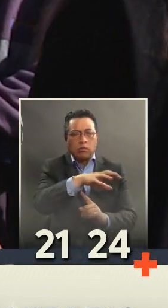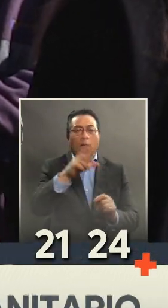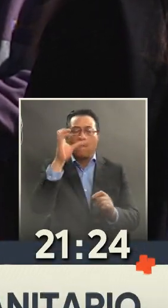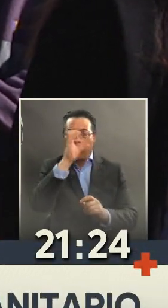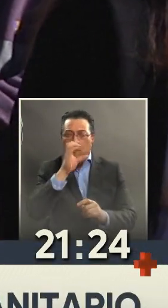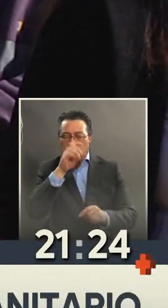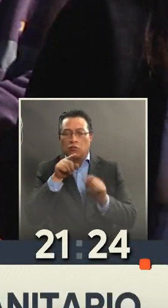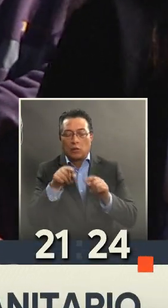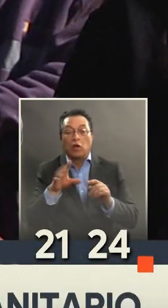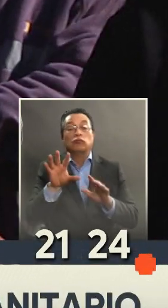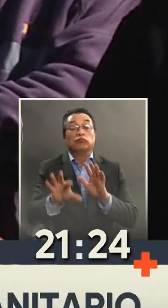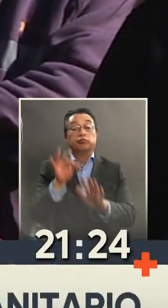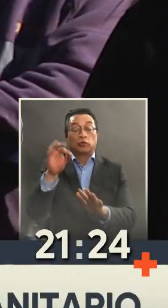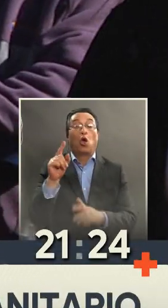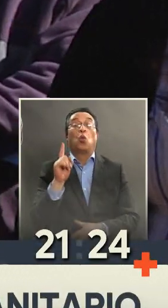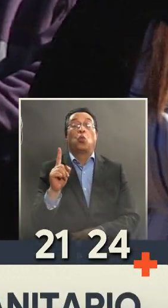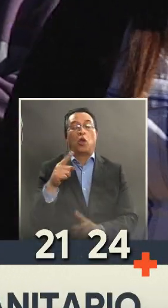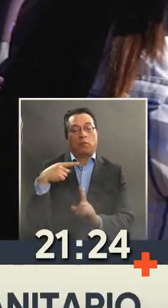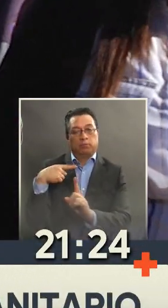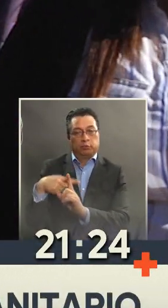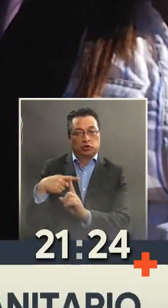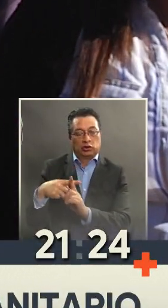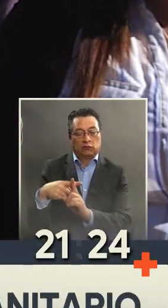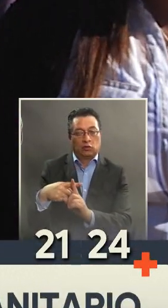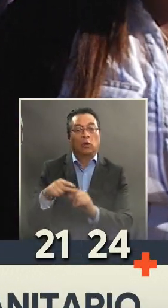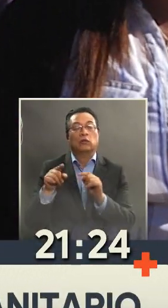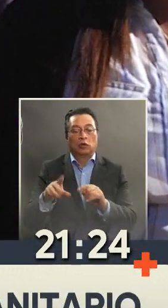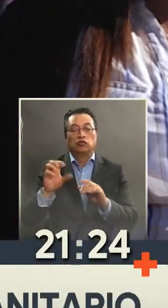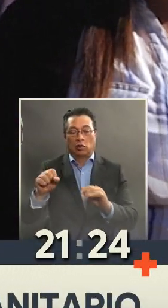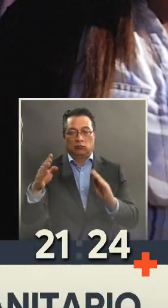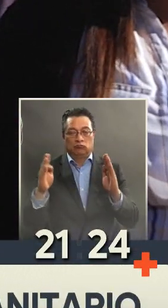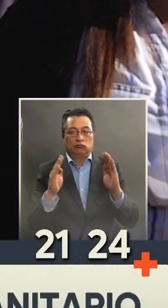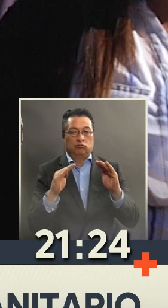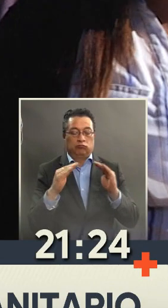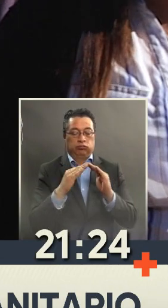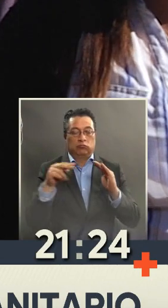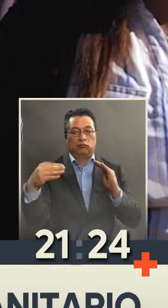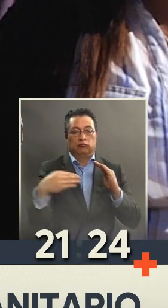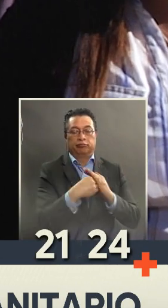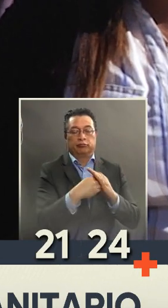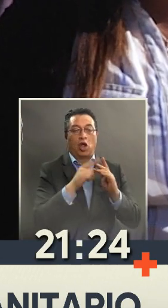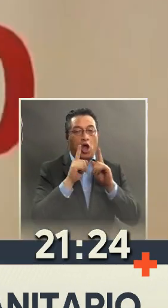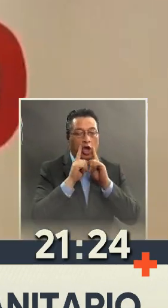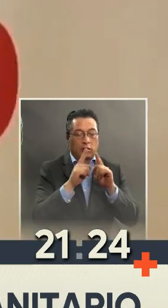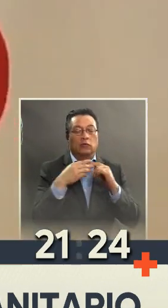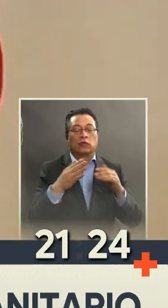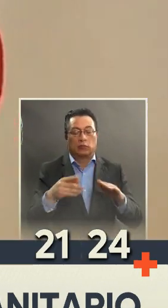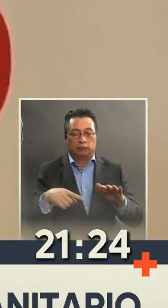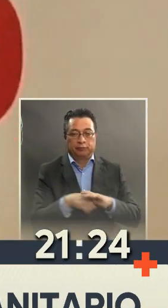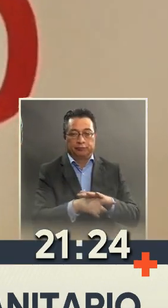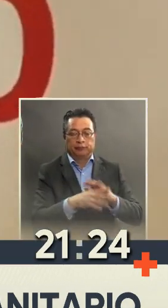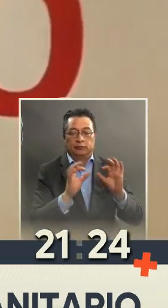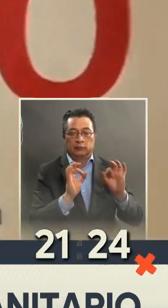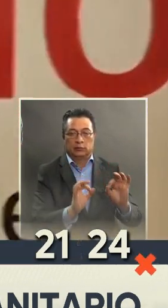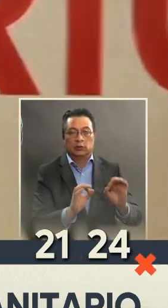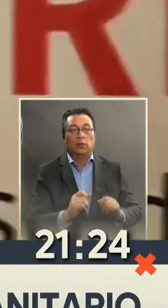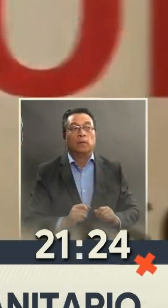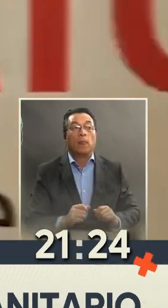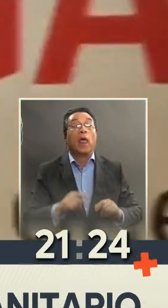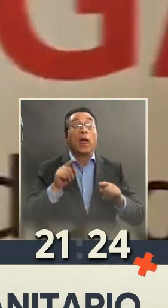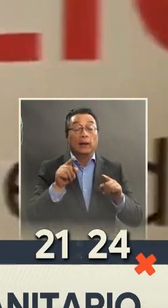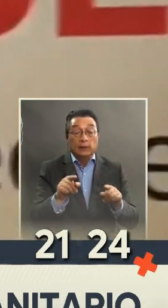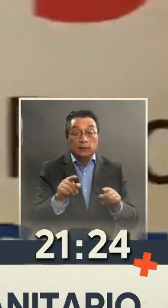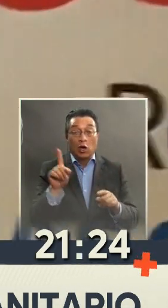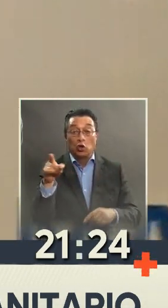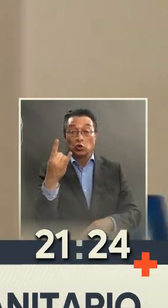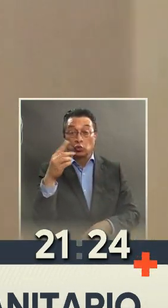se ha encontrado un caso positivo que se encuentra aislado y se han enviado a secuenciación. Además, y paralelamente al sumario